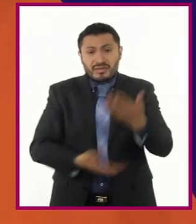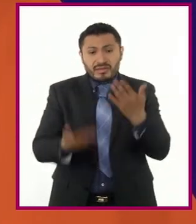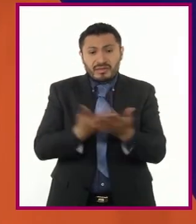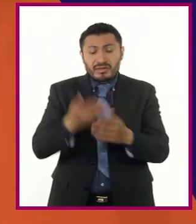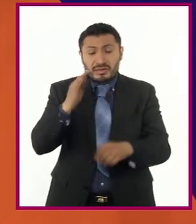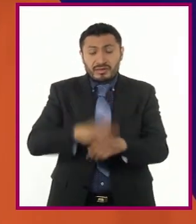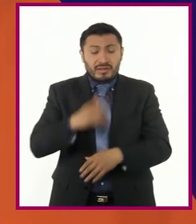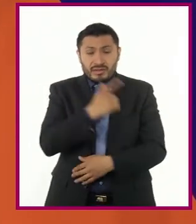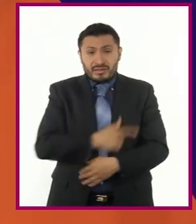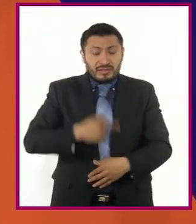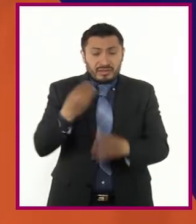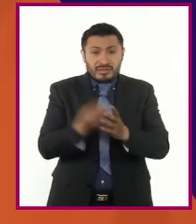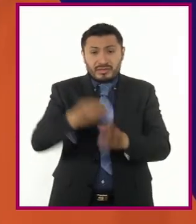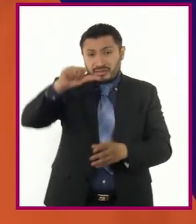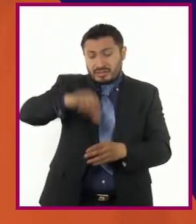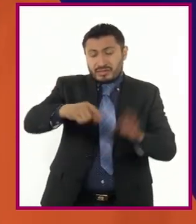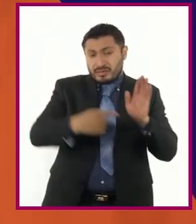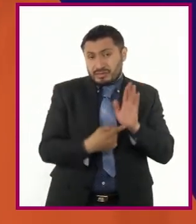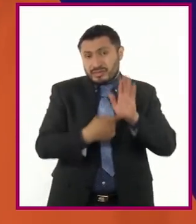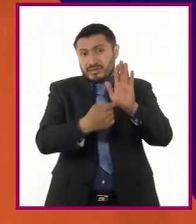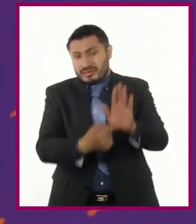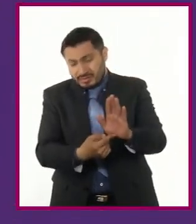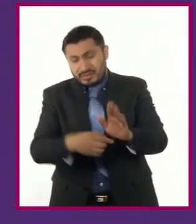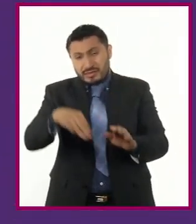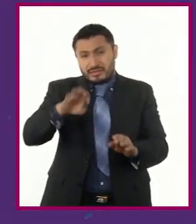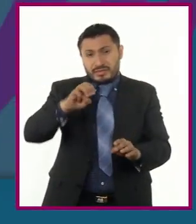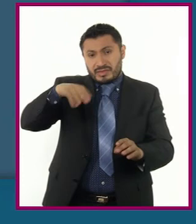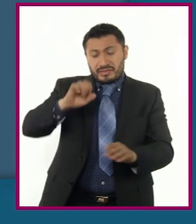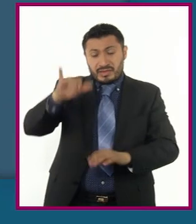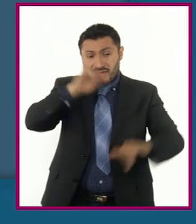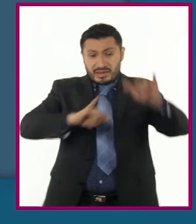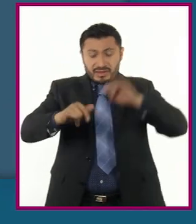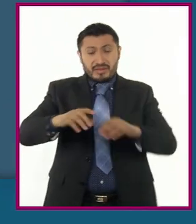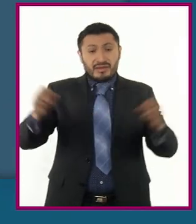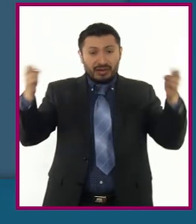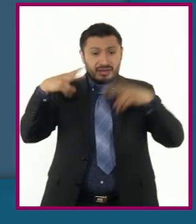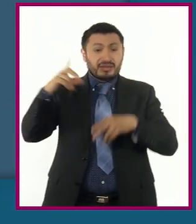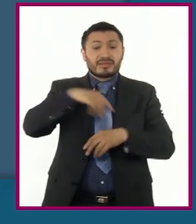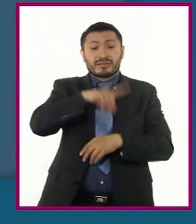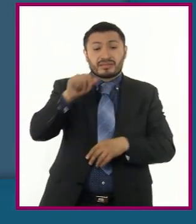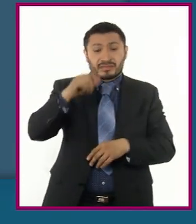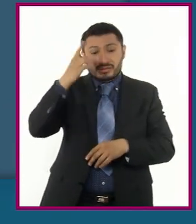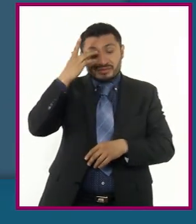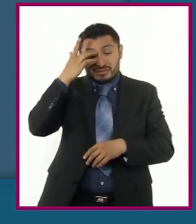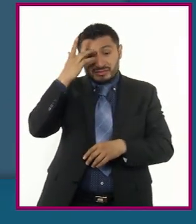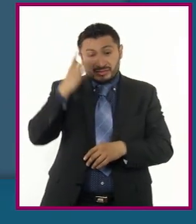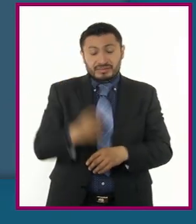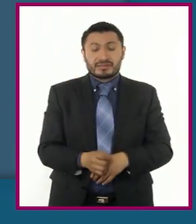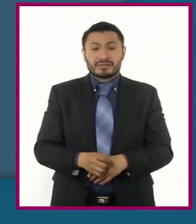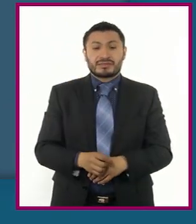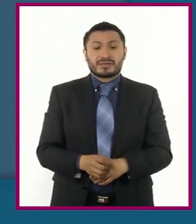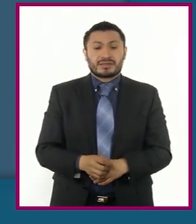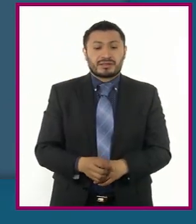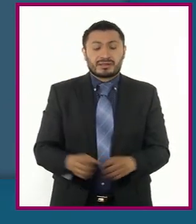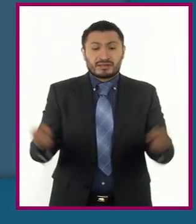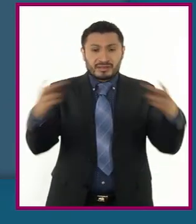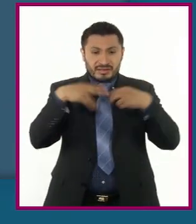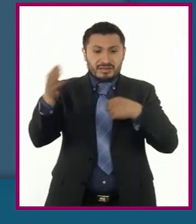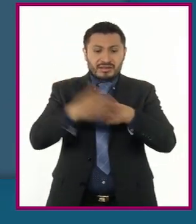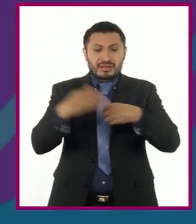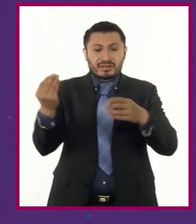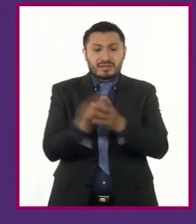sesión. Los dejamos con este divertido meme químico. ¡Hasta la próxima! No se pierdan el